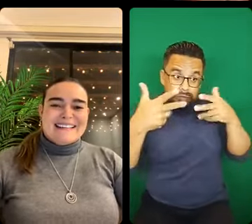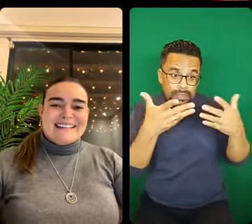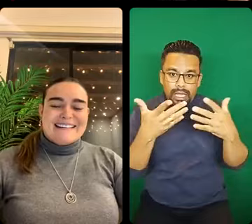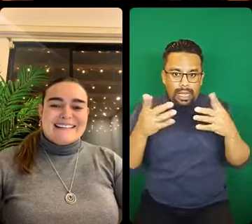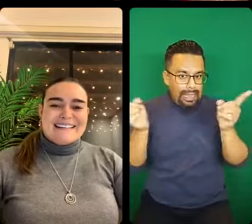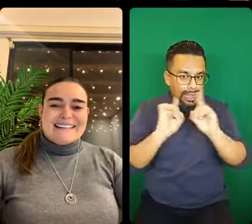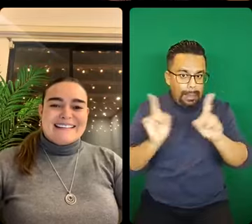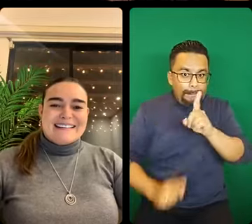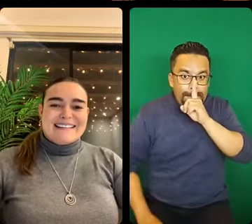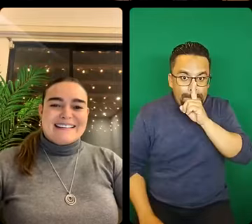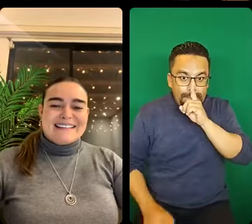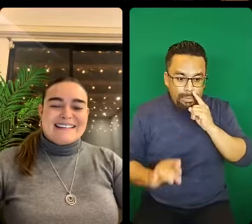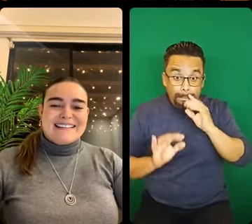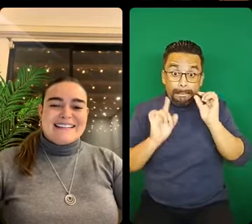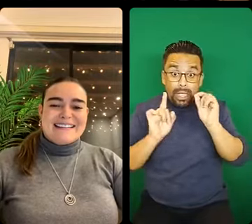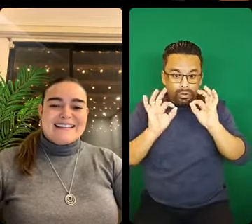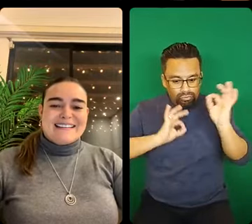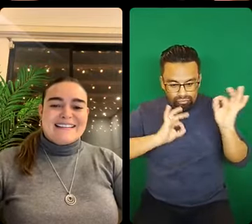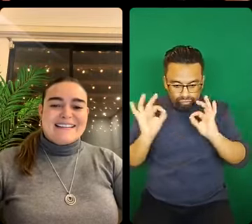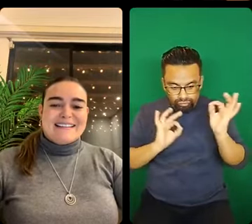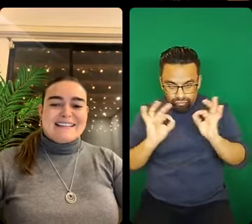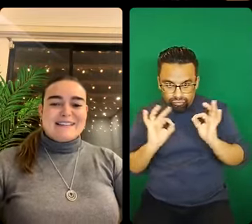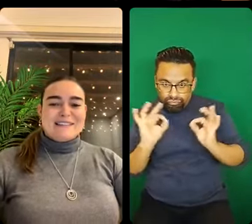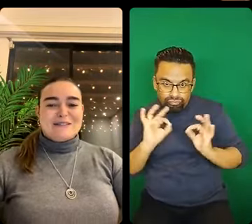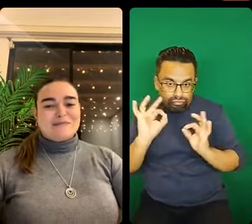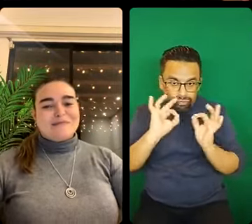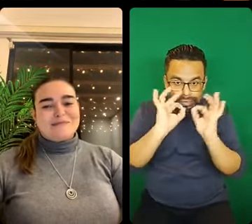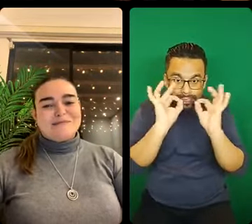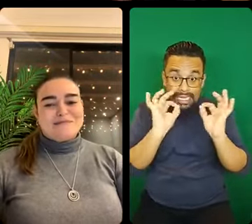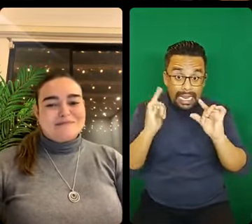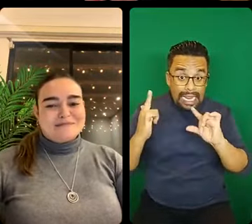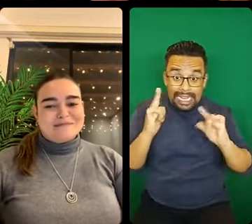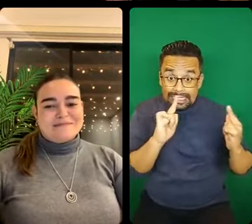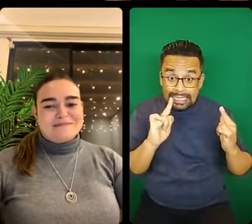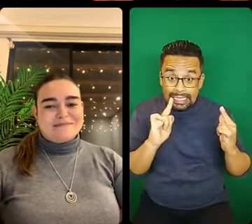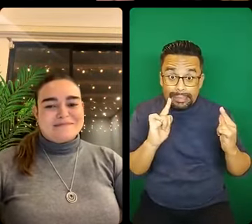vayan armando toda esa campaña publicitaria, tengan la lista,